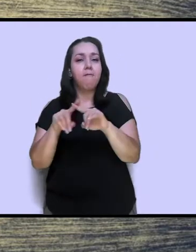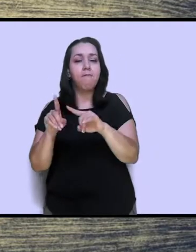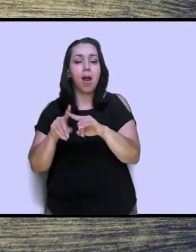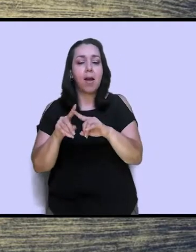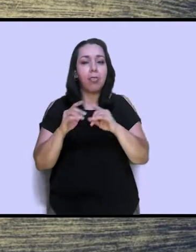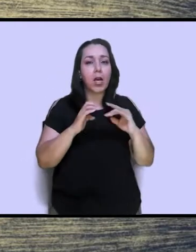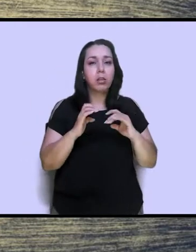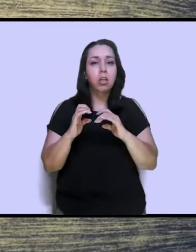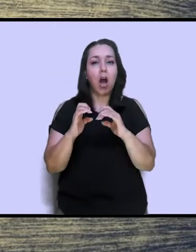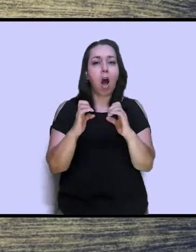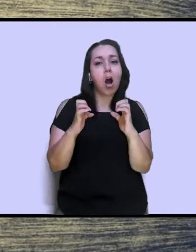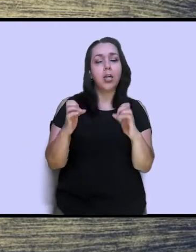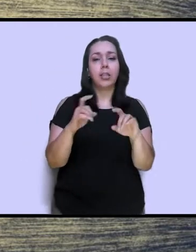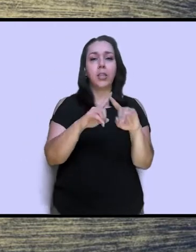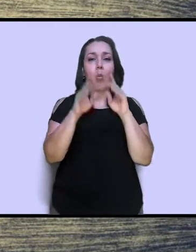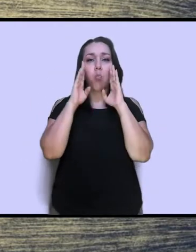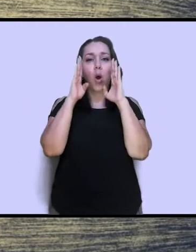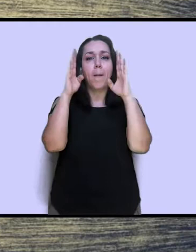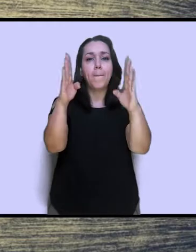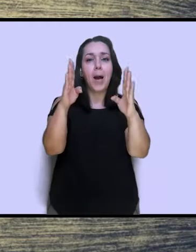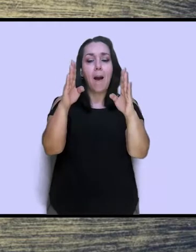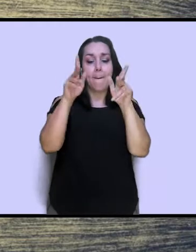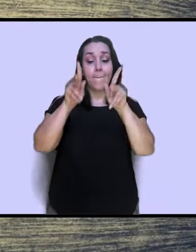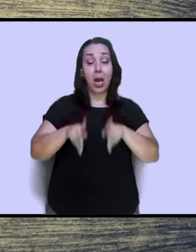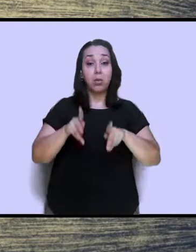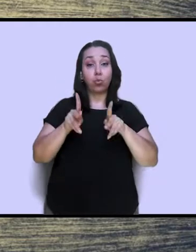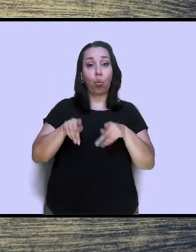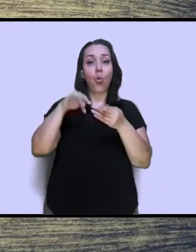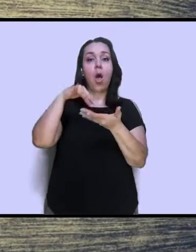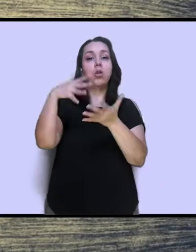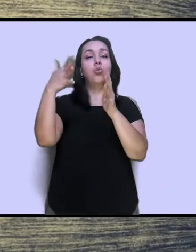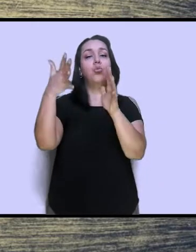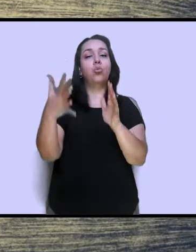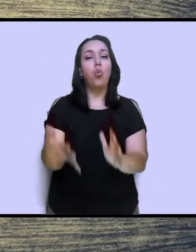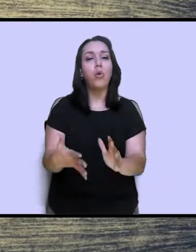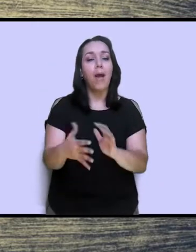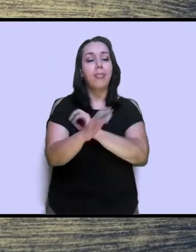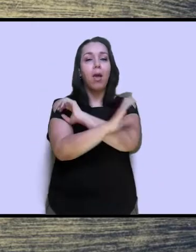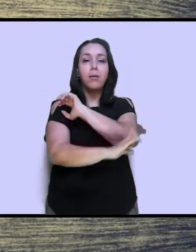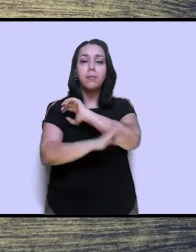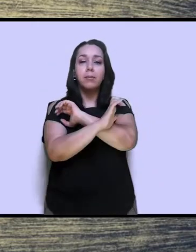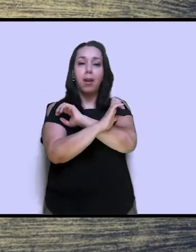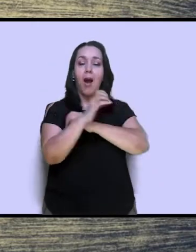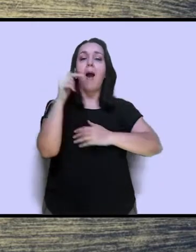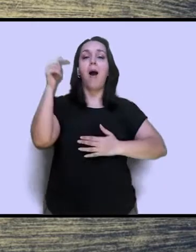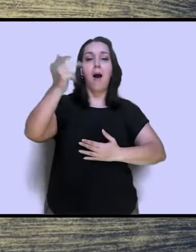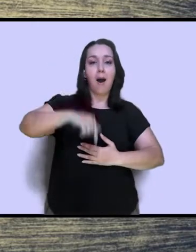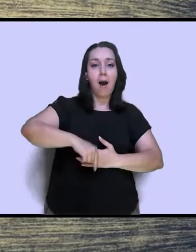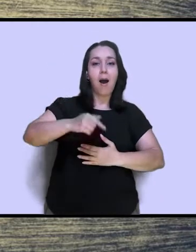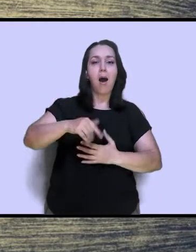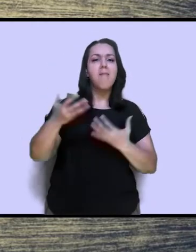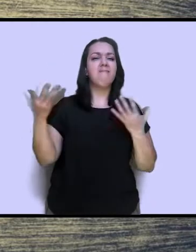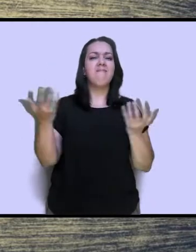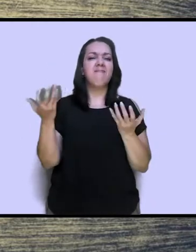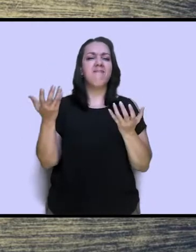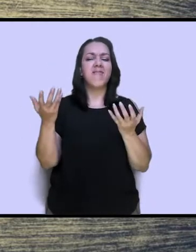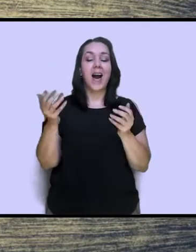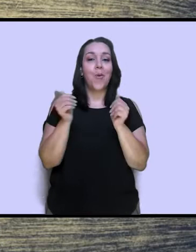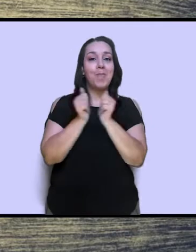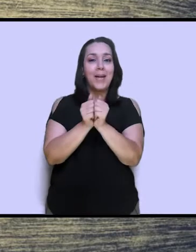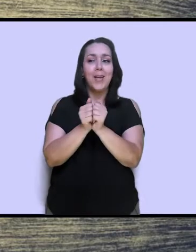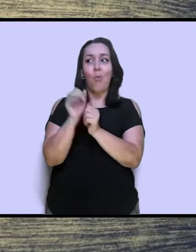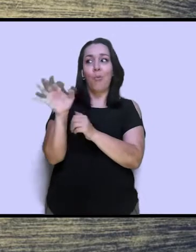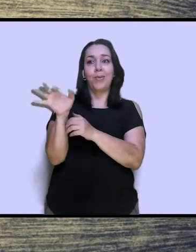de atención de las personas estudiantes migrantes. Para este fin, nos acompaña un invitado